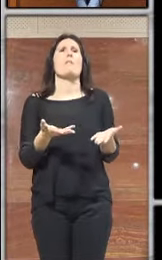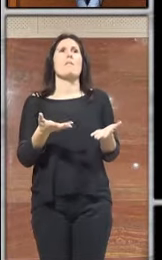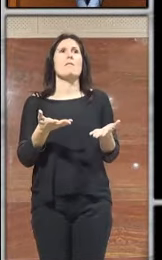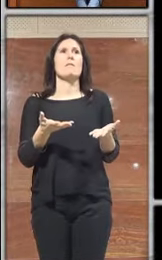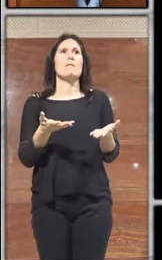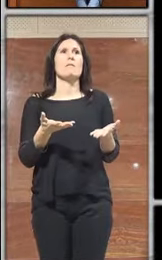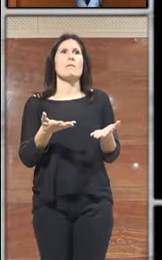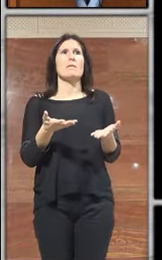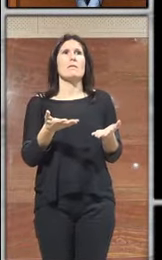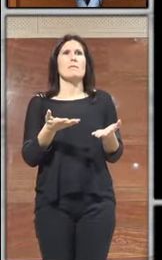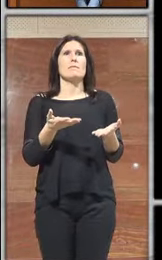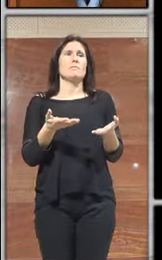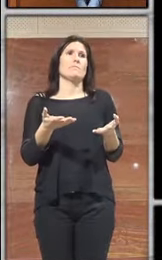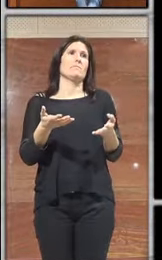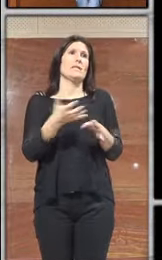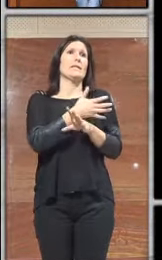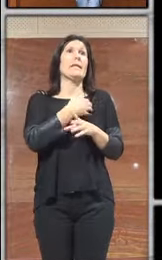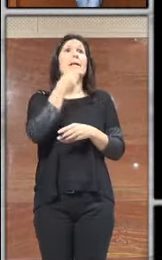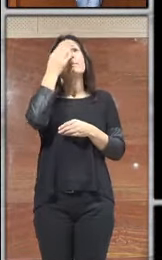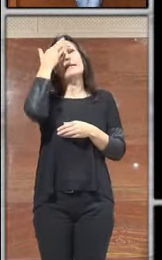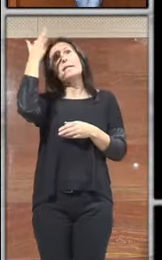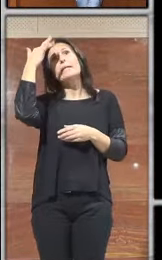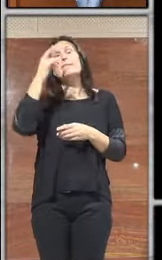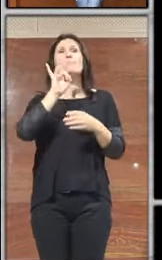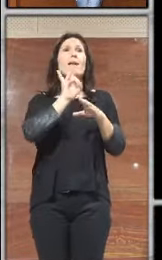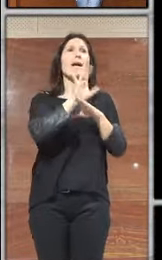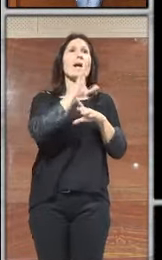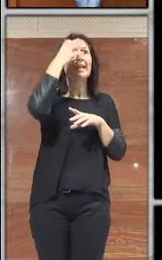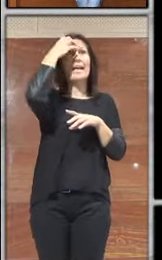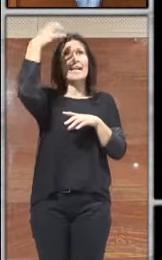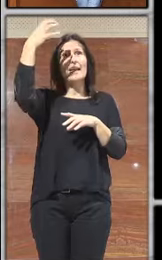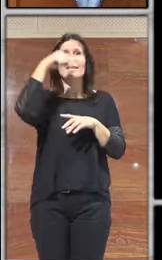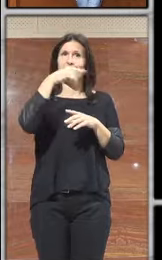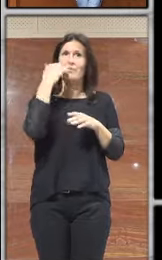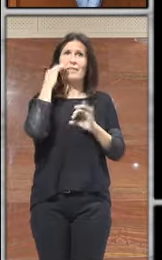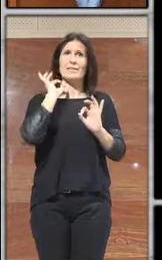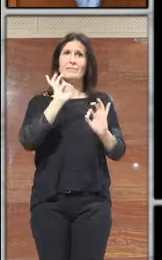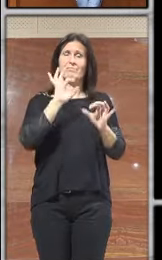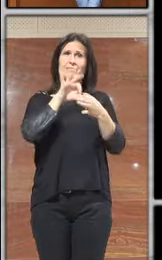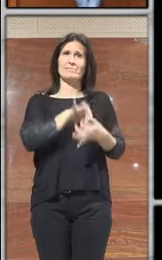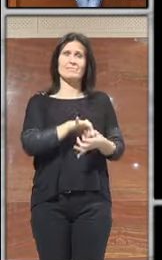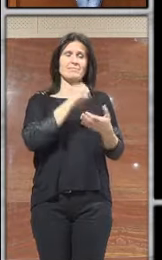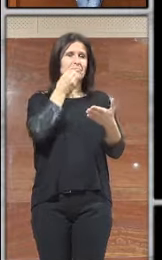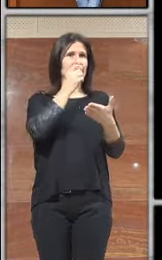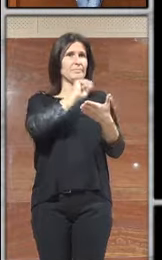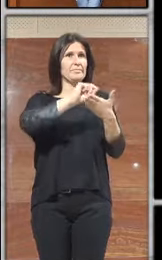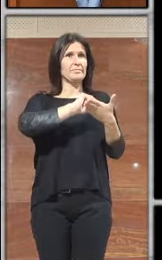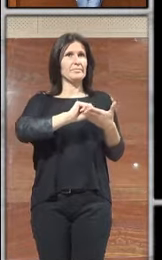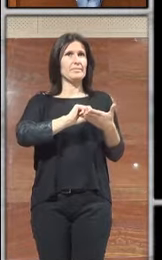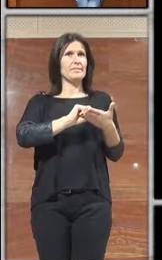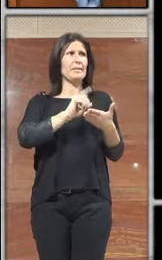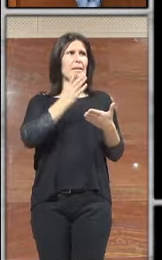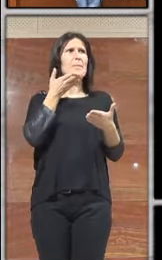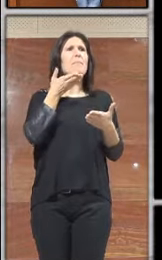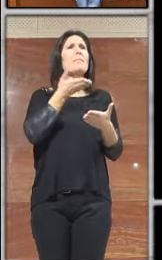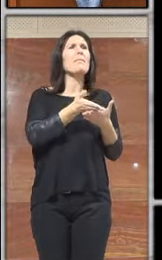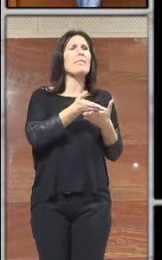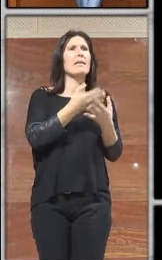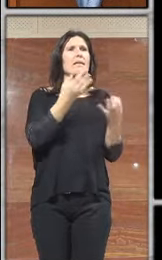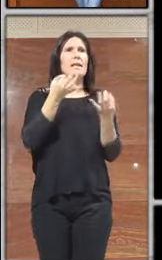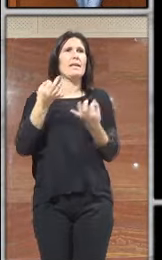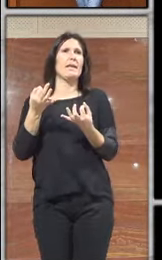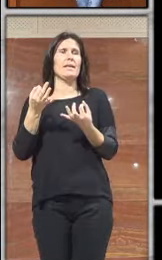Esto es un poco, hemos hecho la carta a los Reyes Magos, que en estas fechas pues está muy bien, y es lo que se pedía. Vamos a, oye,